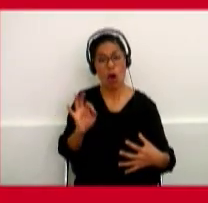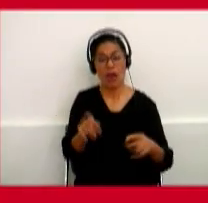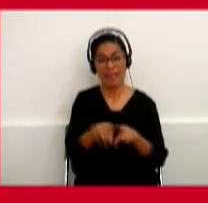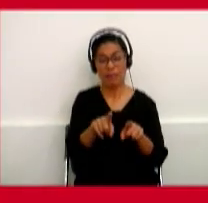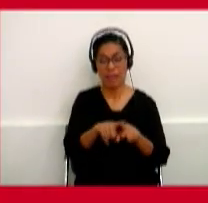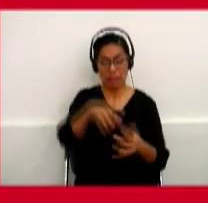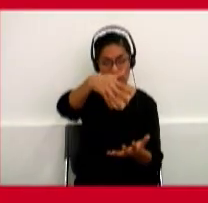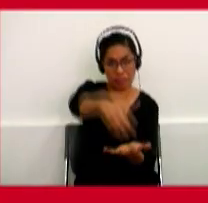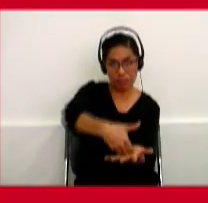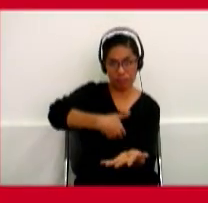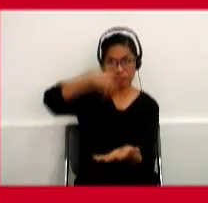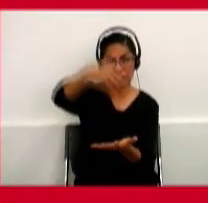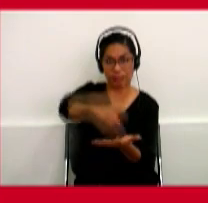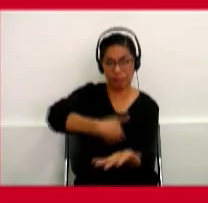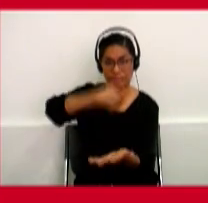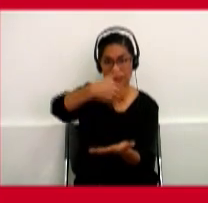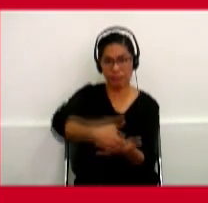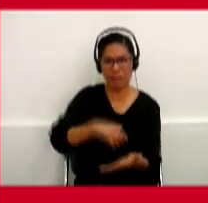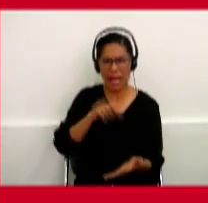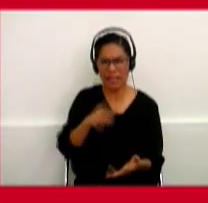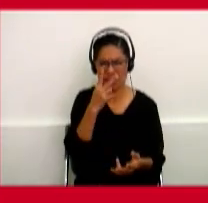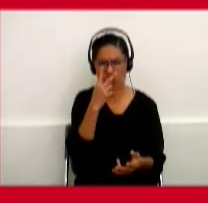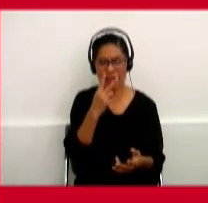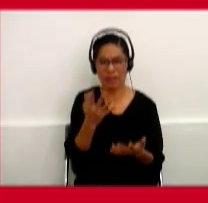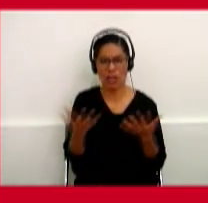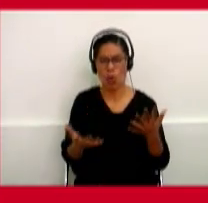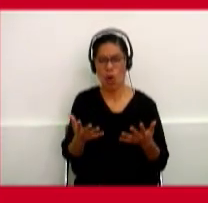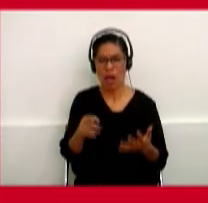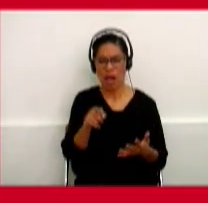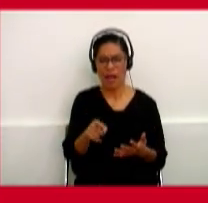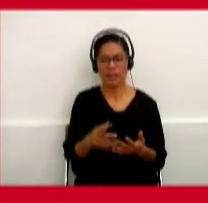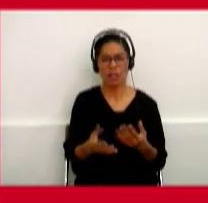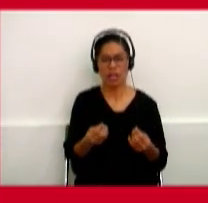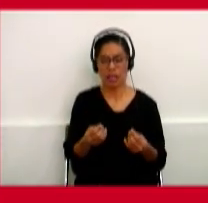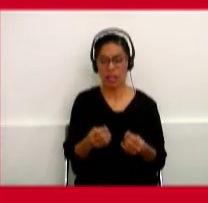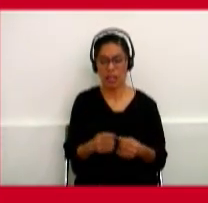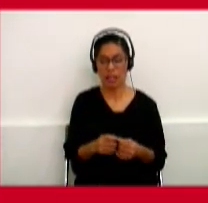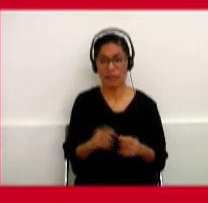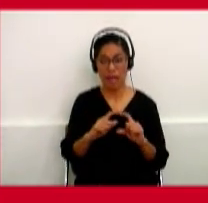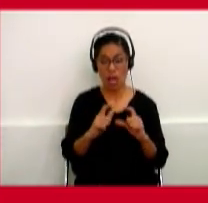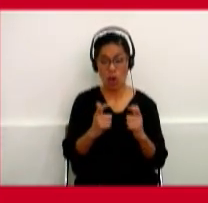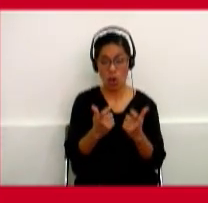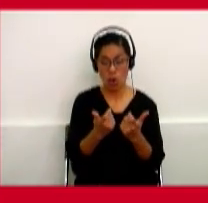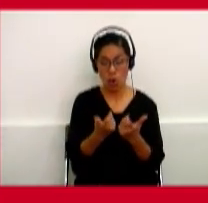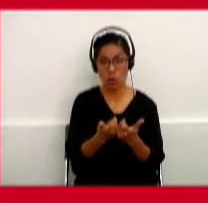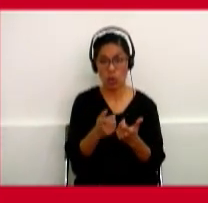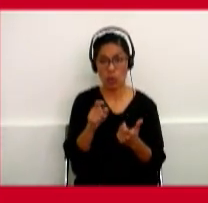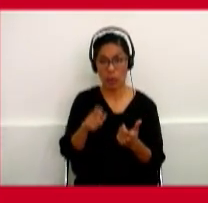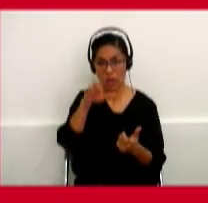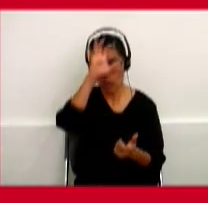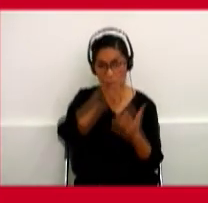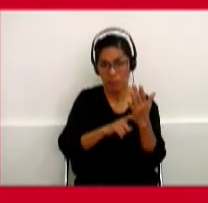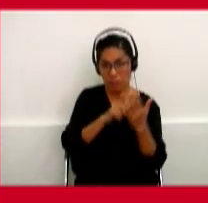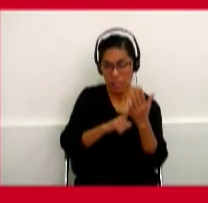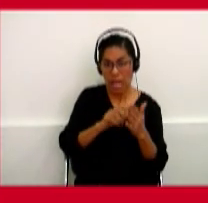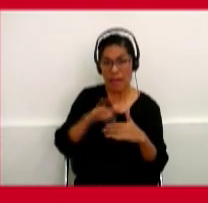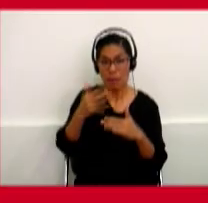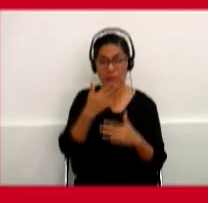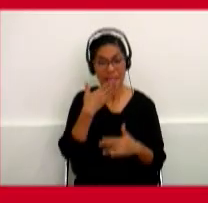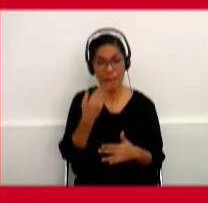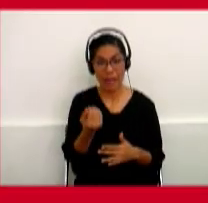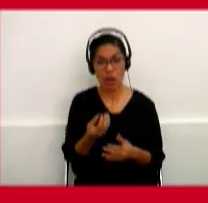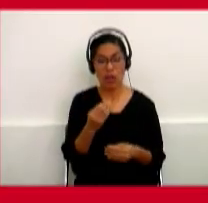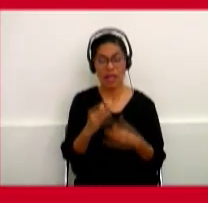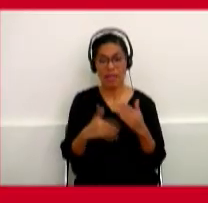puede entender claramente el potencial de throughput en una mina y cómo pueden hacer mejoras con respecto a ese